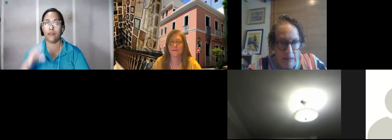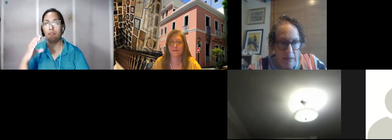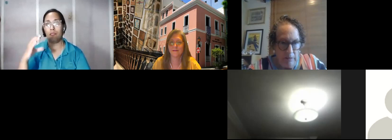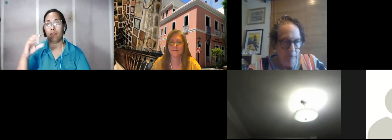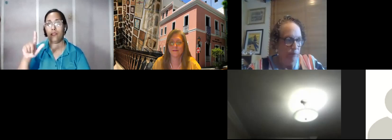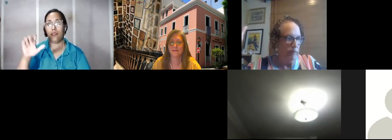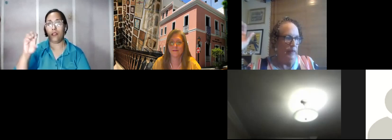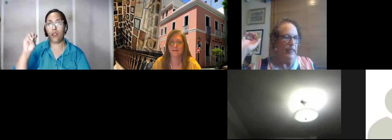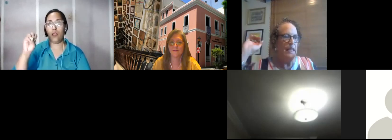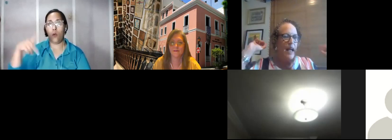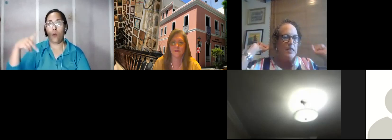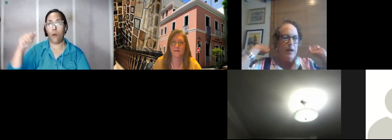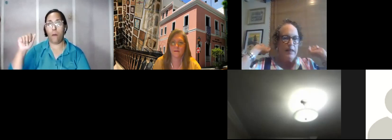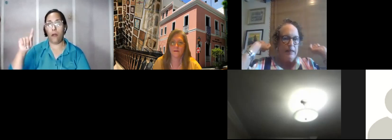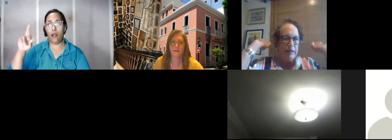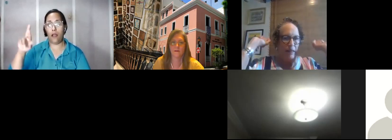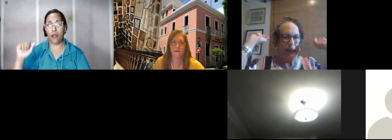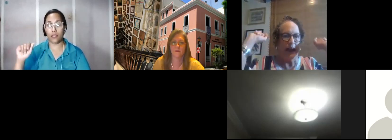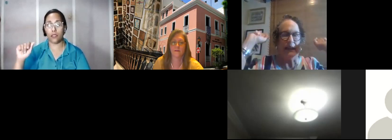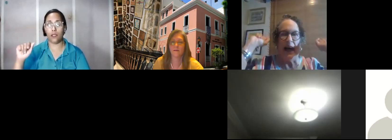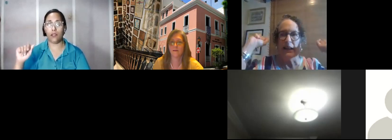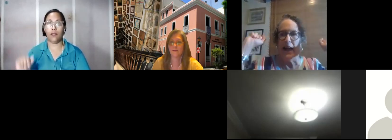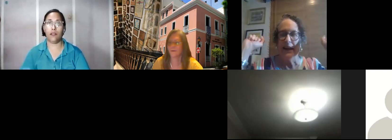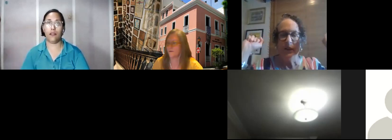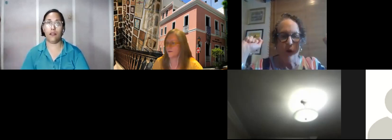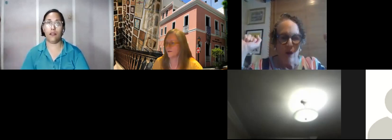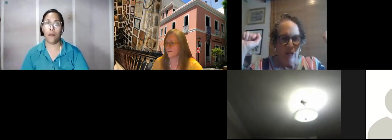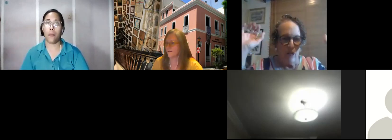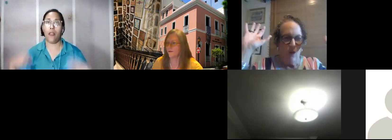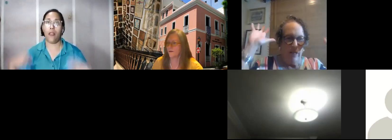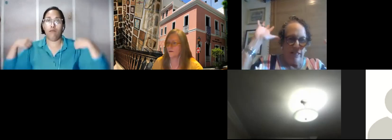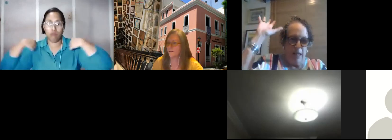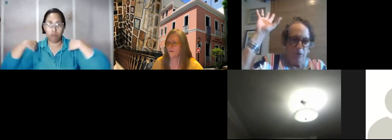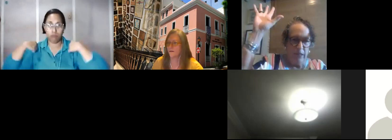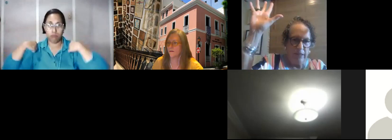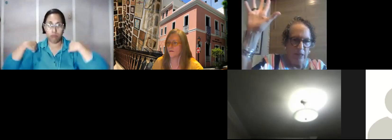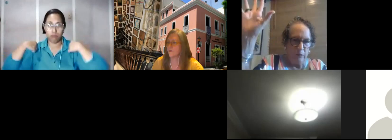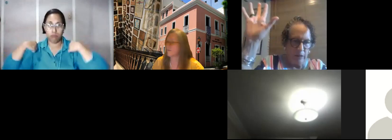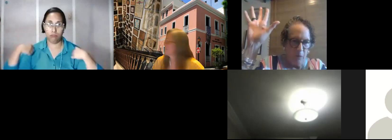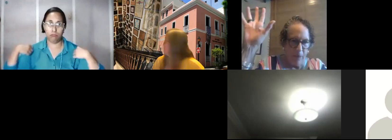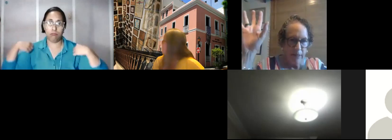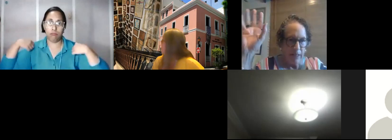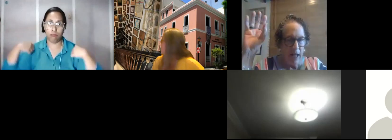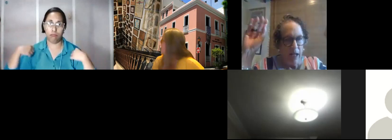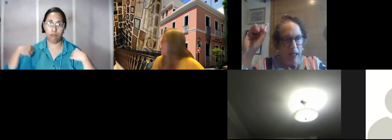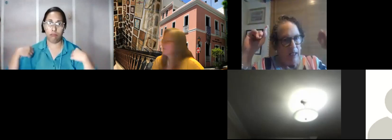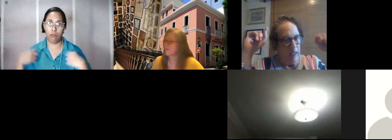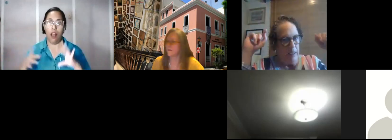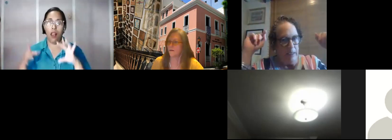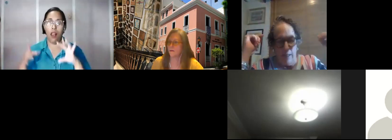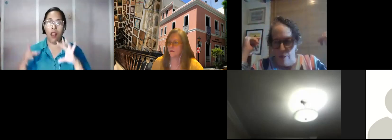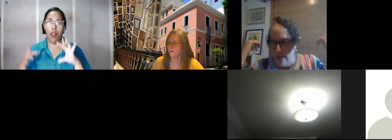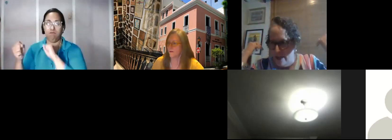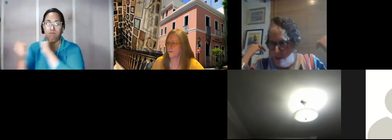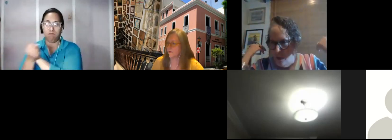Cleopatra Correcto. y Yo me la acuerdo de iban eso. cargando los esclavos de Cleopatra